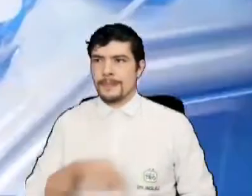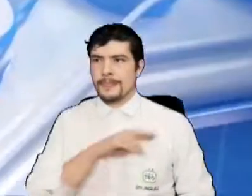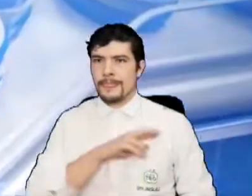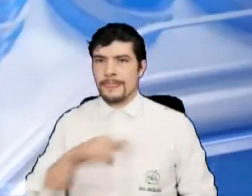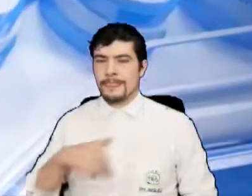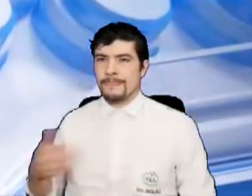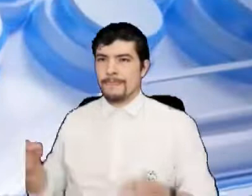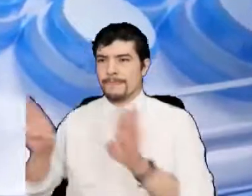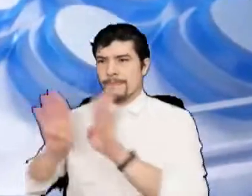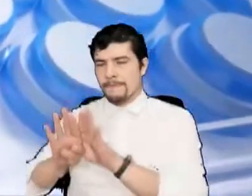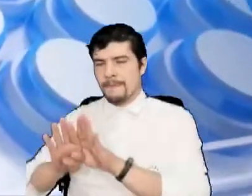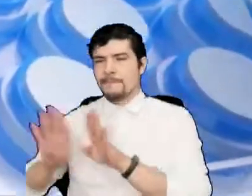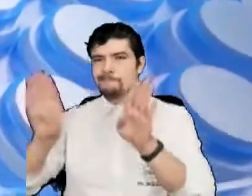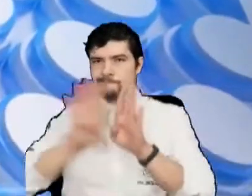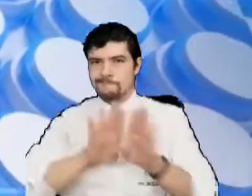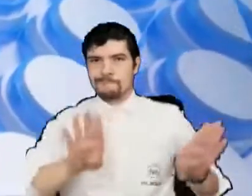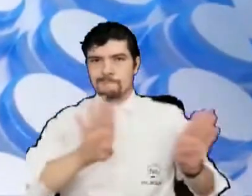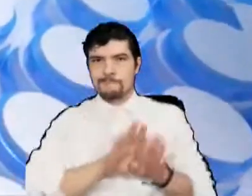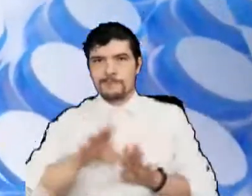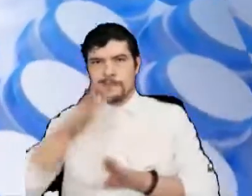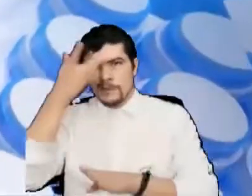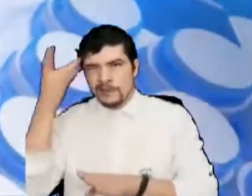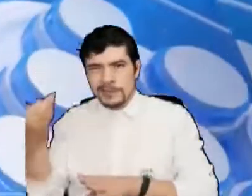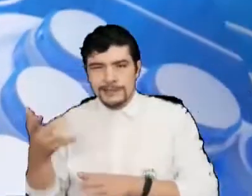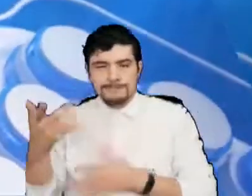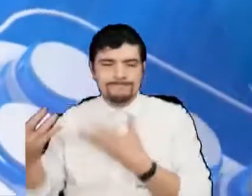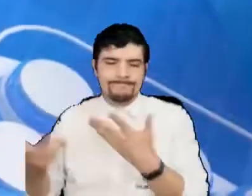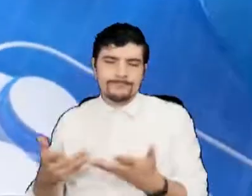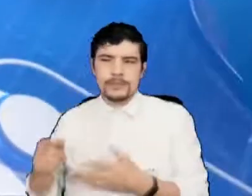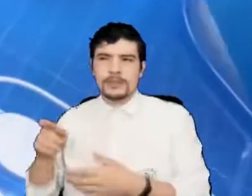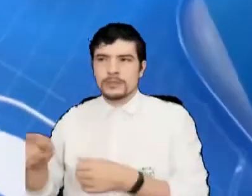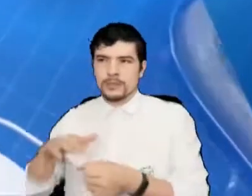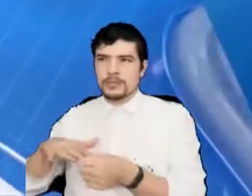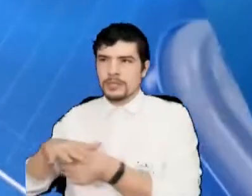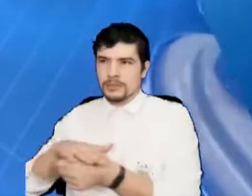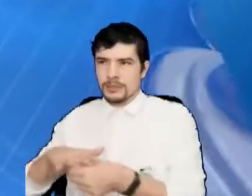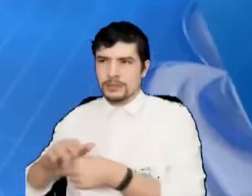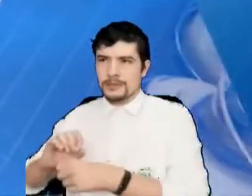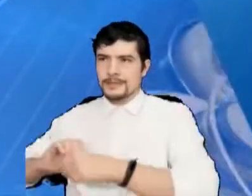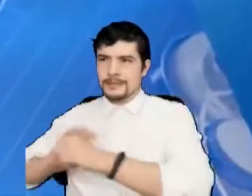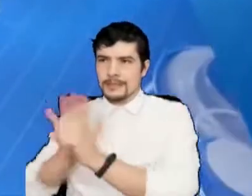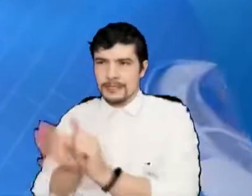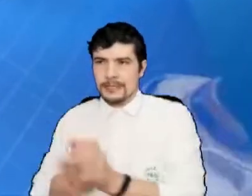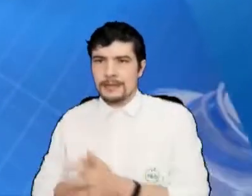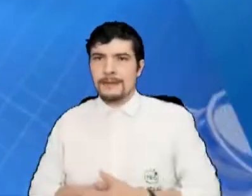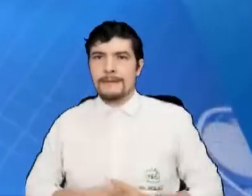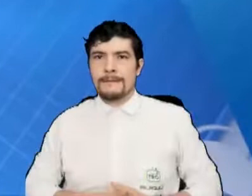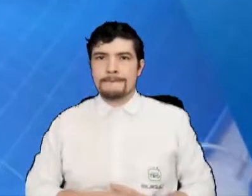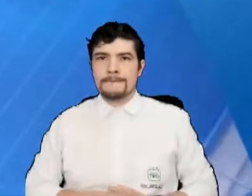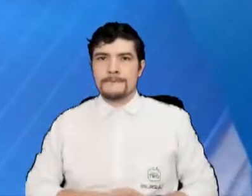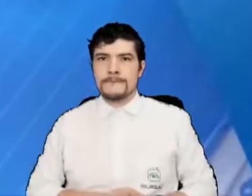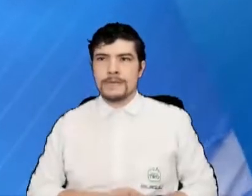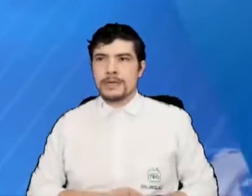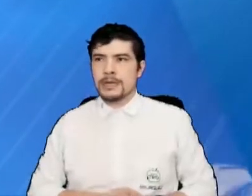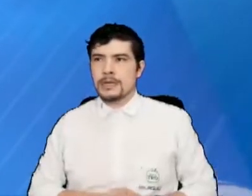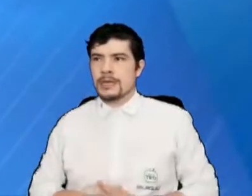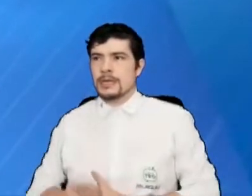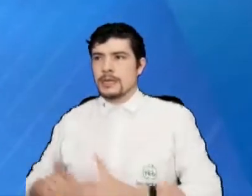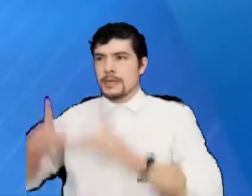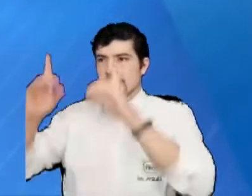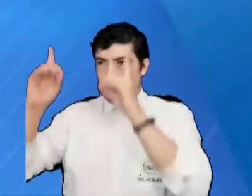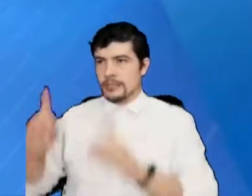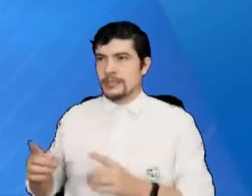gracias a la situación que se ha presentado con el COVID. Son decisiones que se toman pensando en un